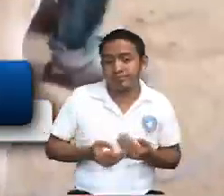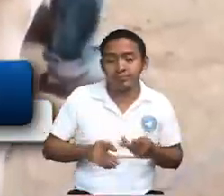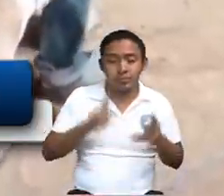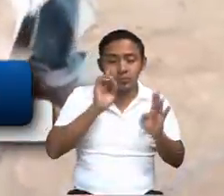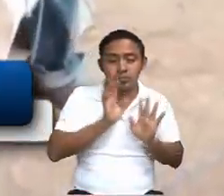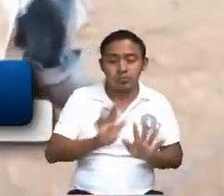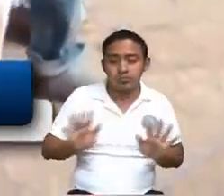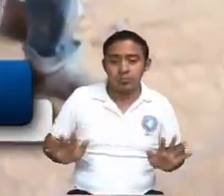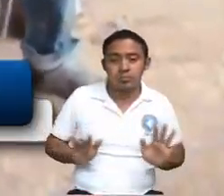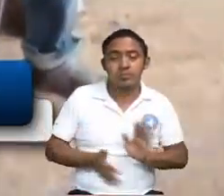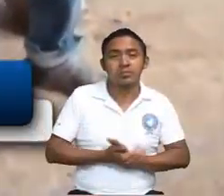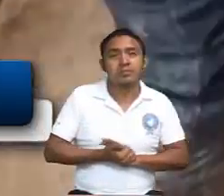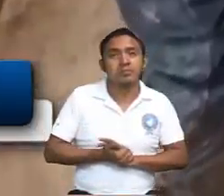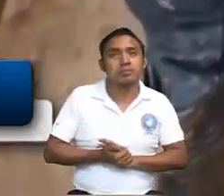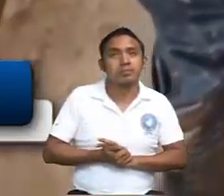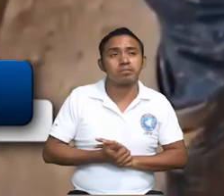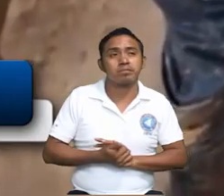cuidan.